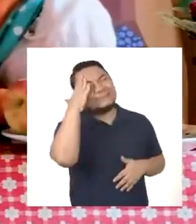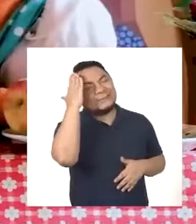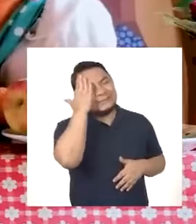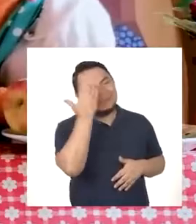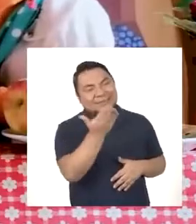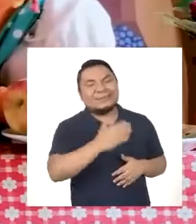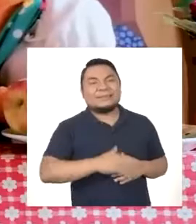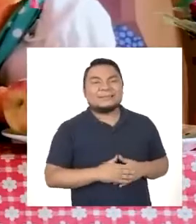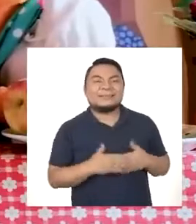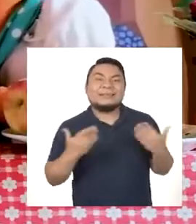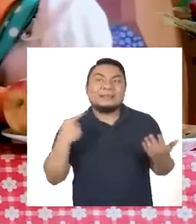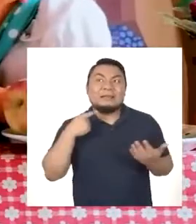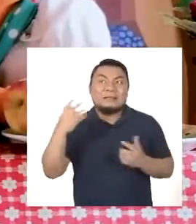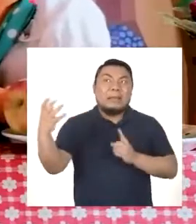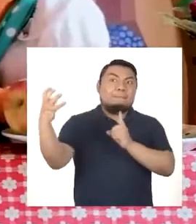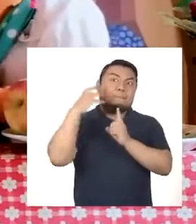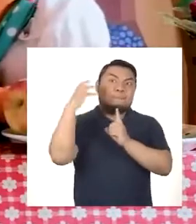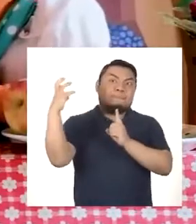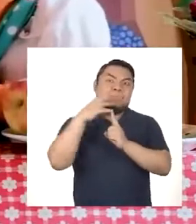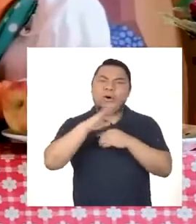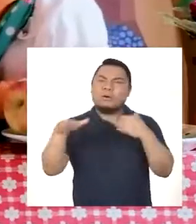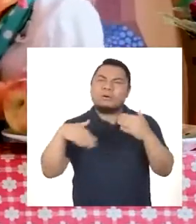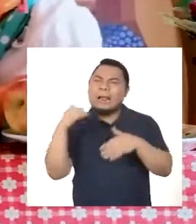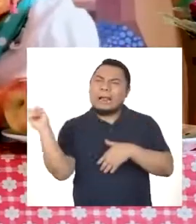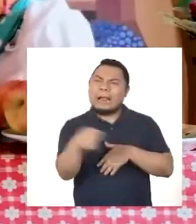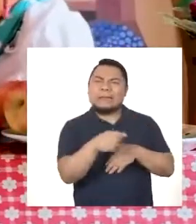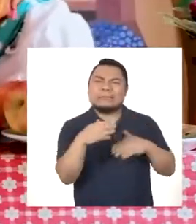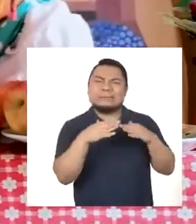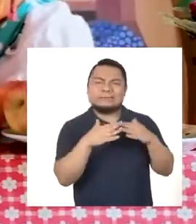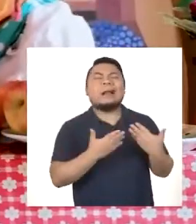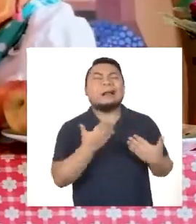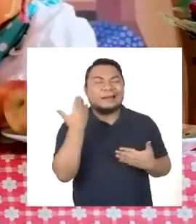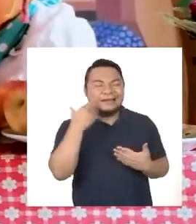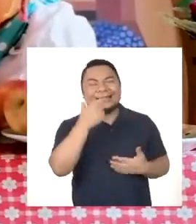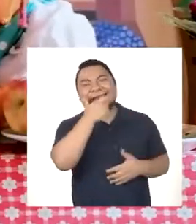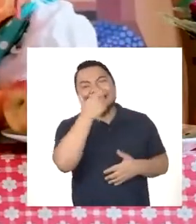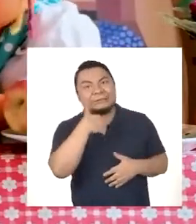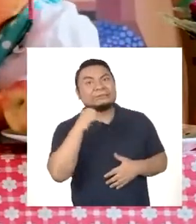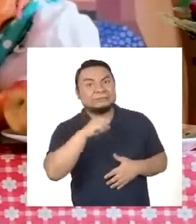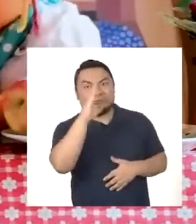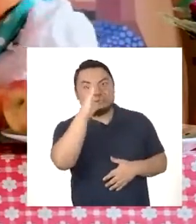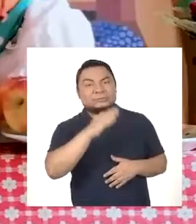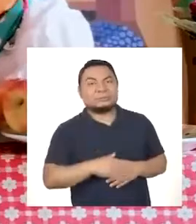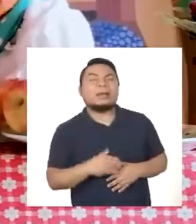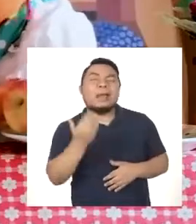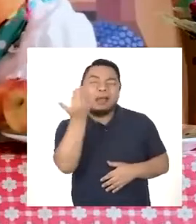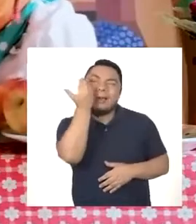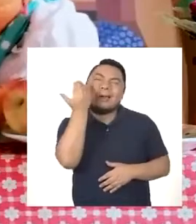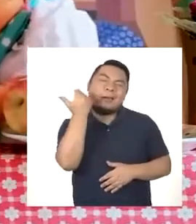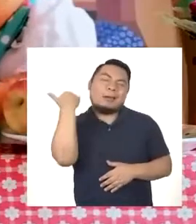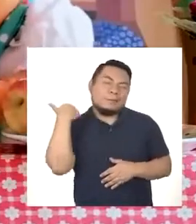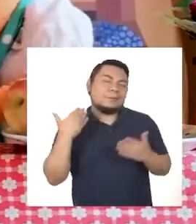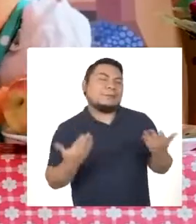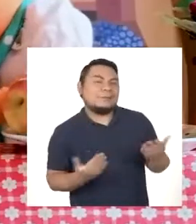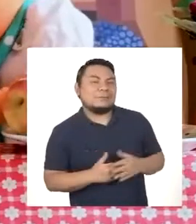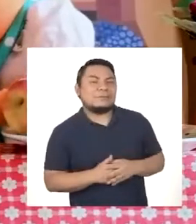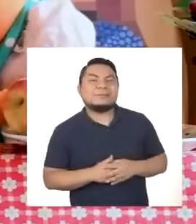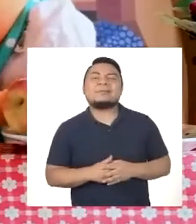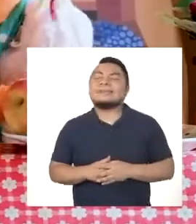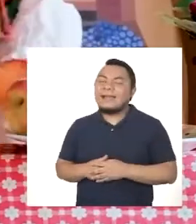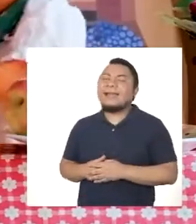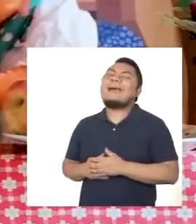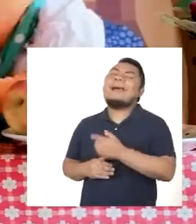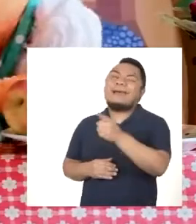Elvita. De un solo grito nos hacía entrar a todos en razón. A la antigua, ¿no? Ah, mira